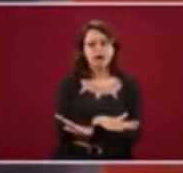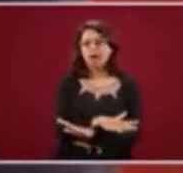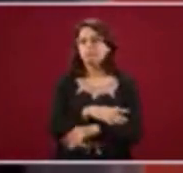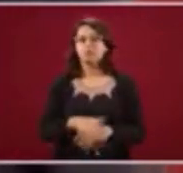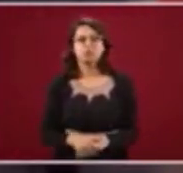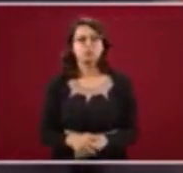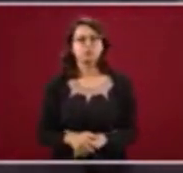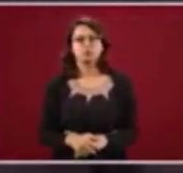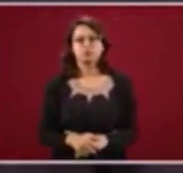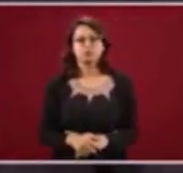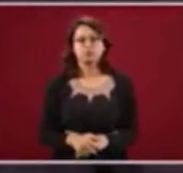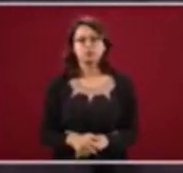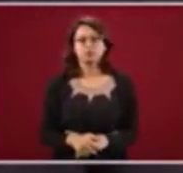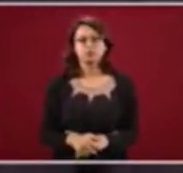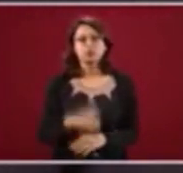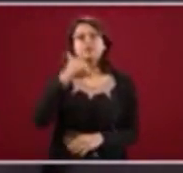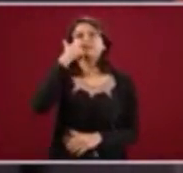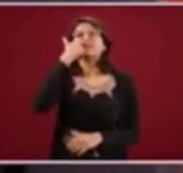quiere mantener